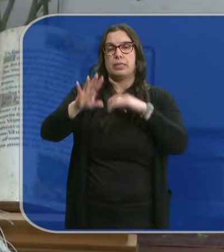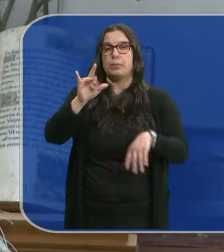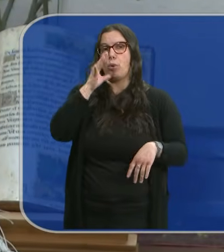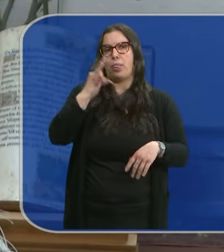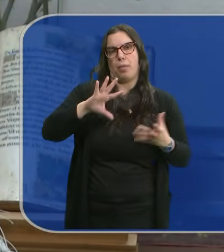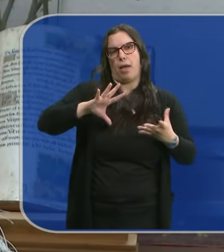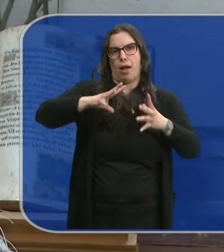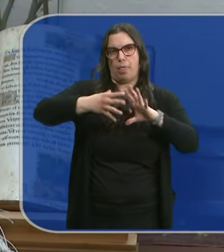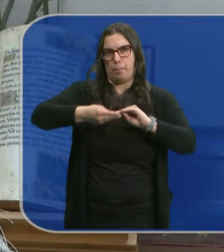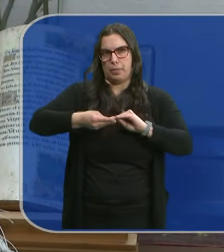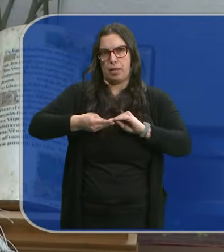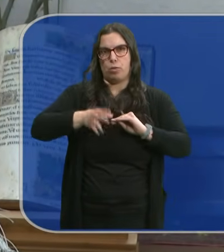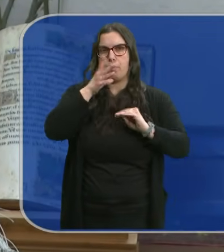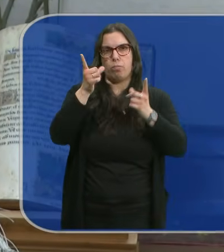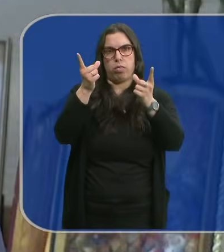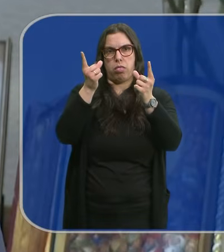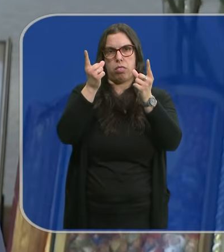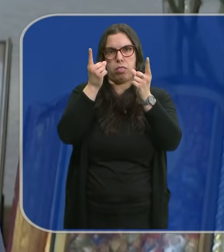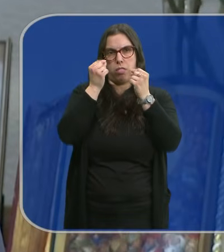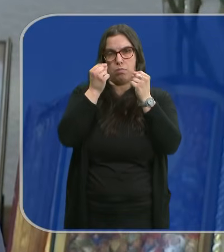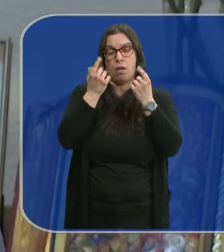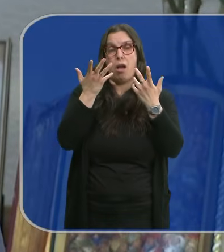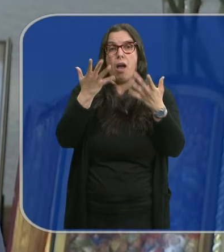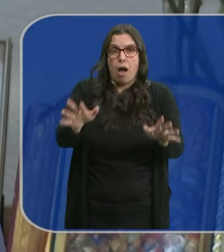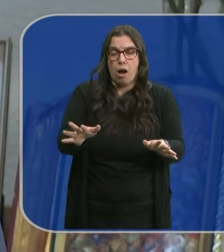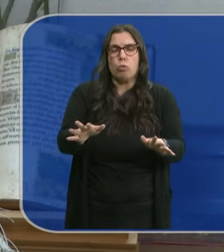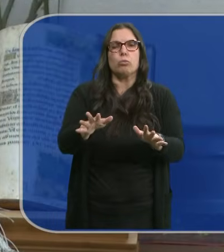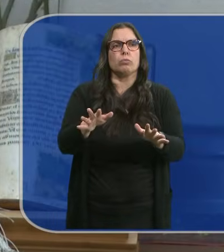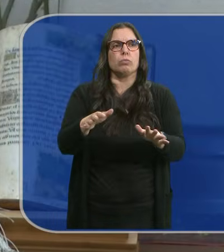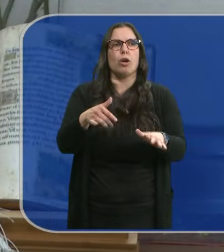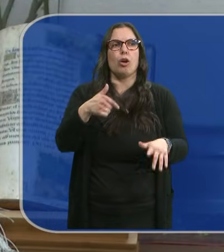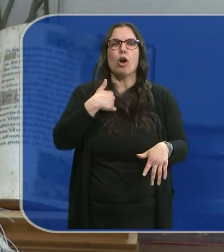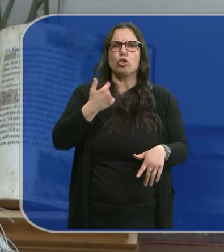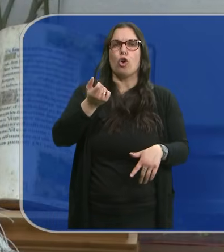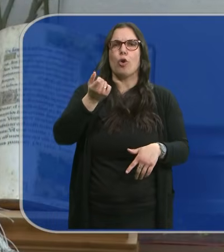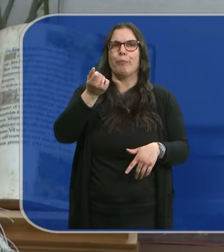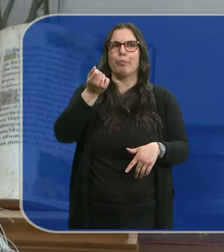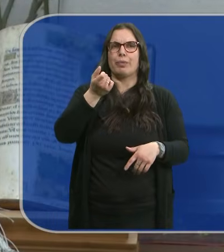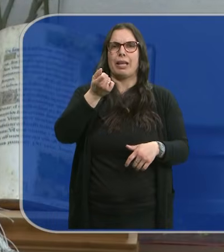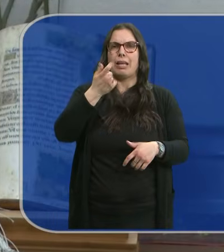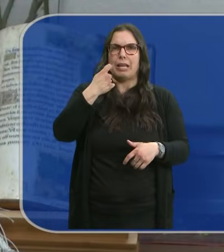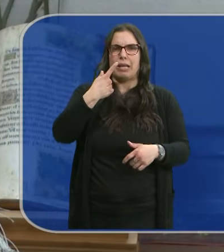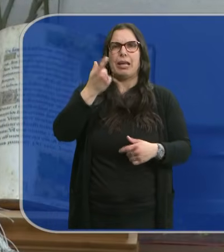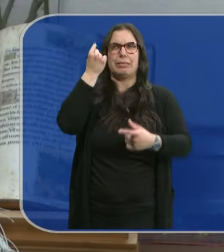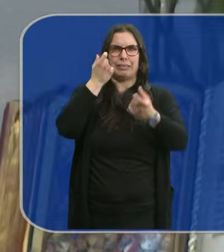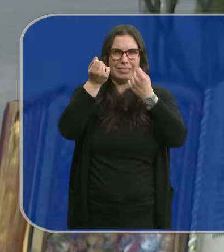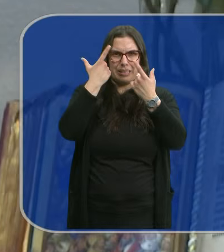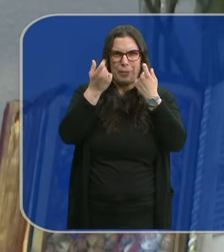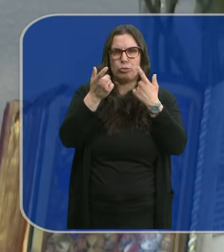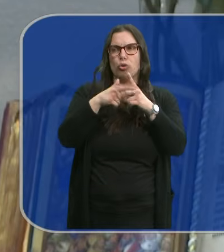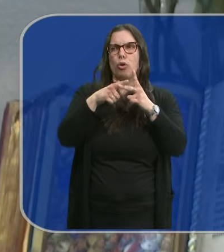que ir adaptando a la pérdida de visión. A pesar de que yo llevo mis tratamientos y he tenido una